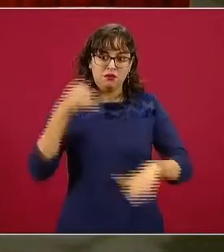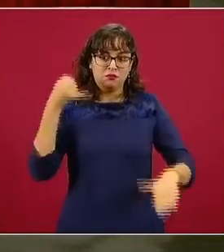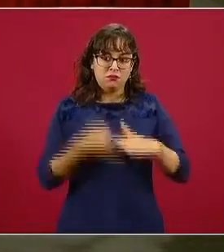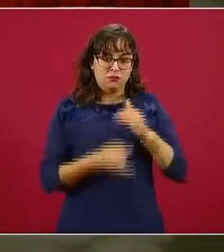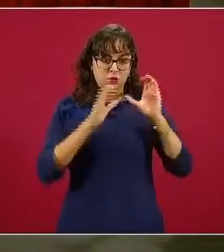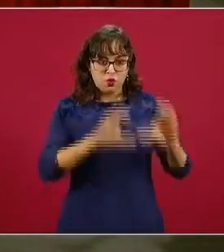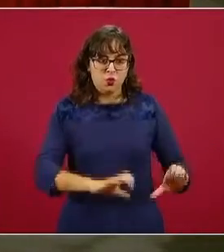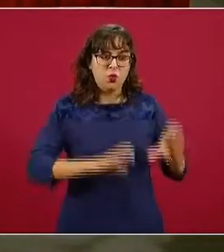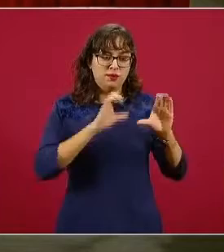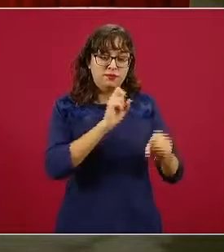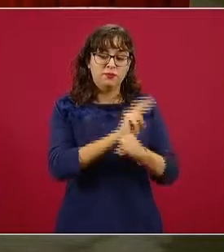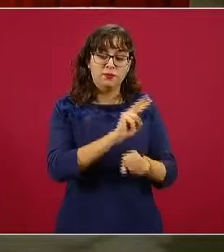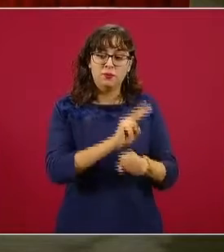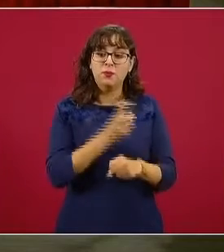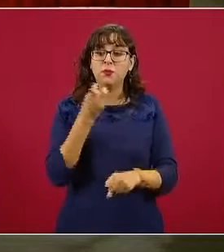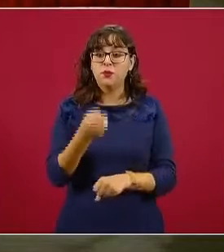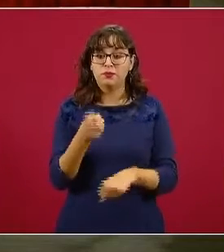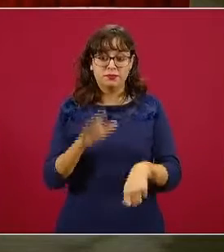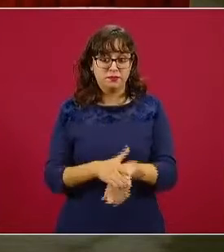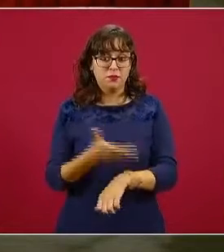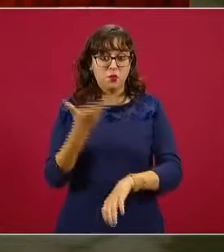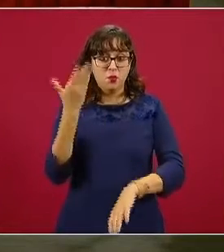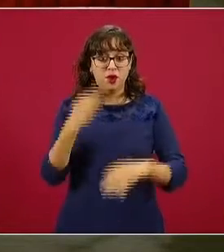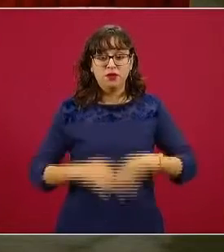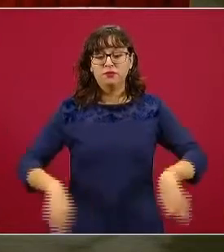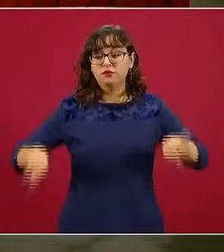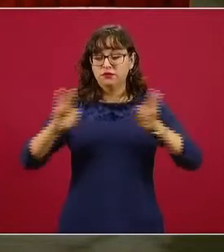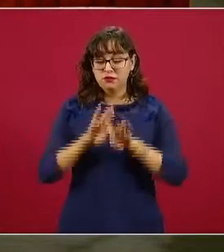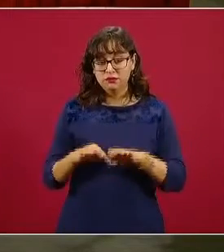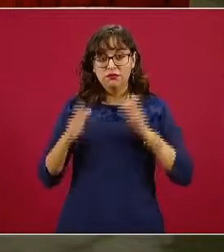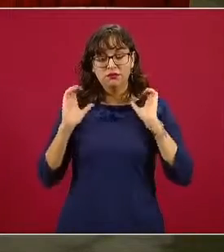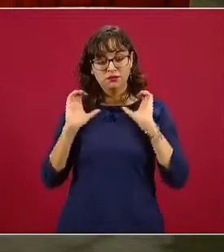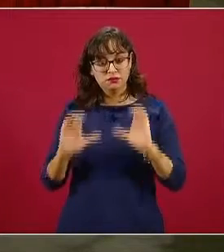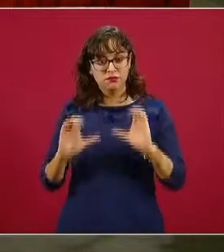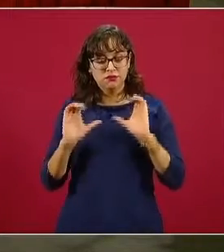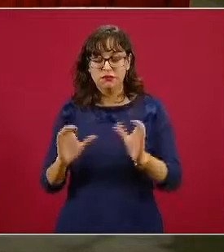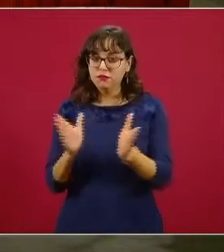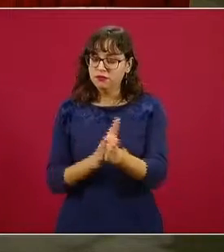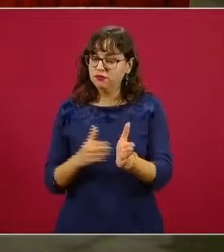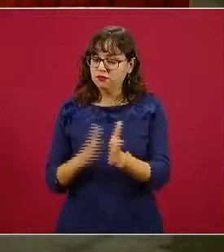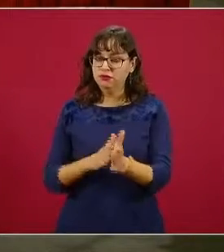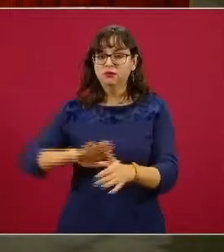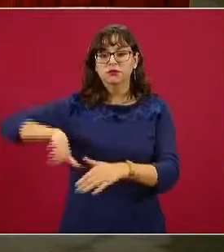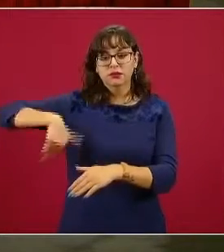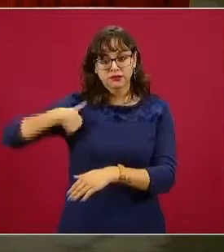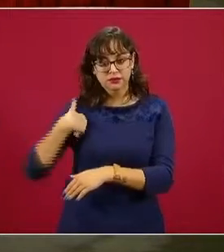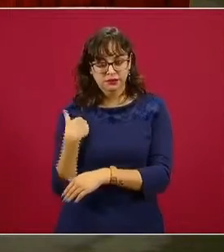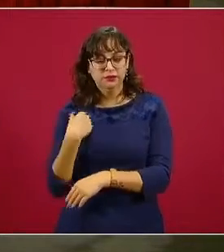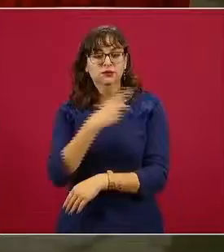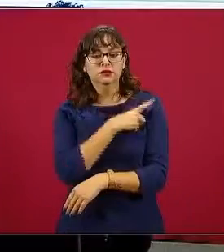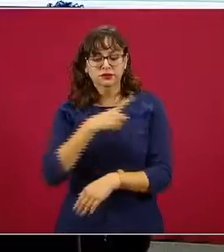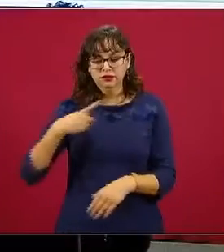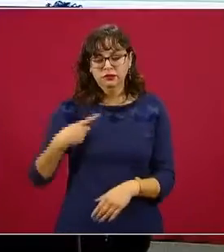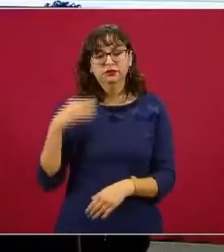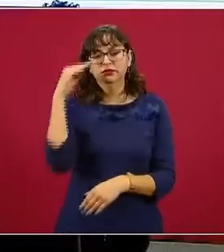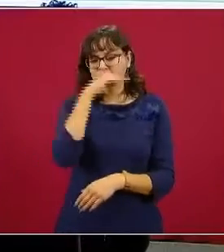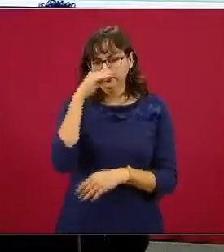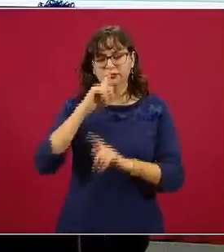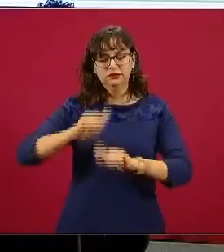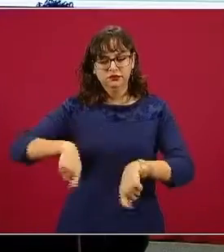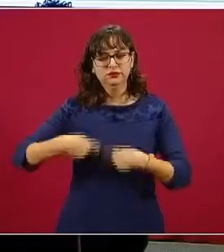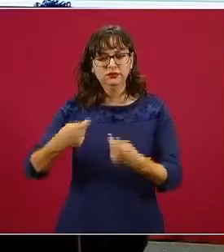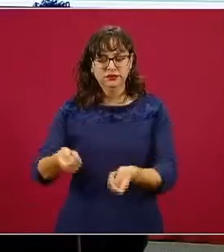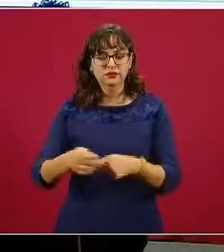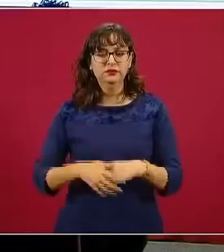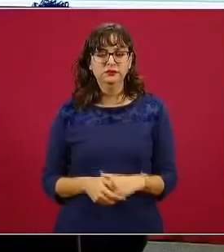cada familia que lleve su perro a vacunar conserve el comprobante que también de manera gratuita se le